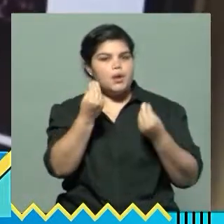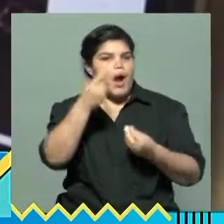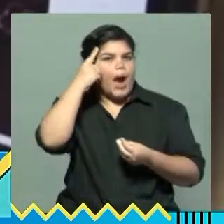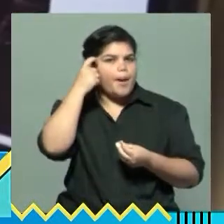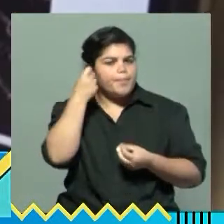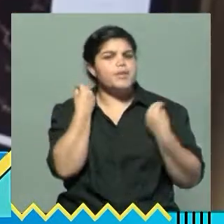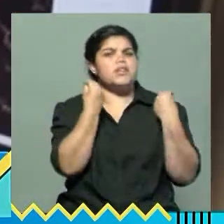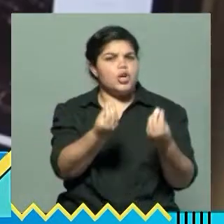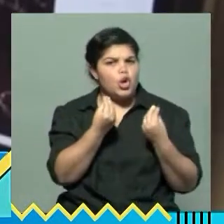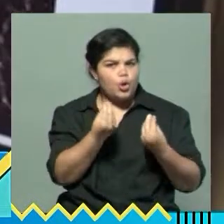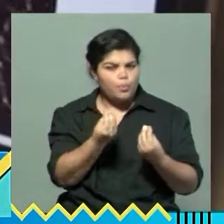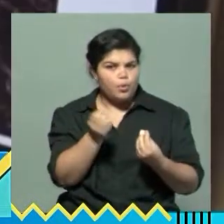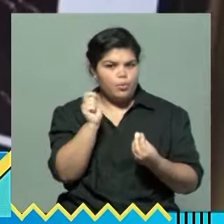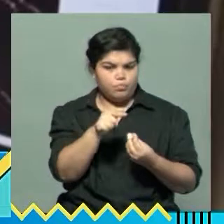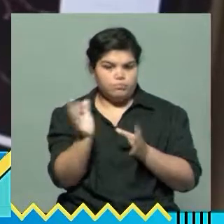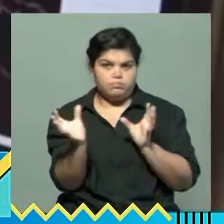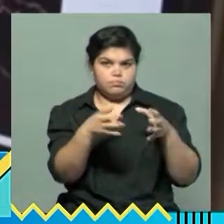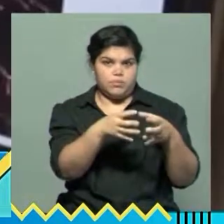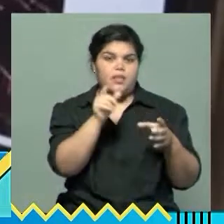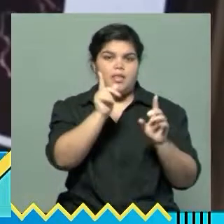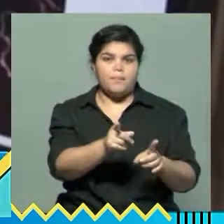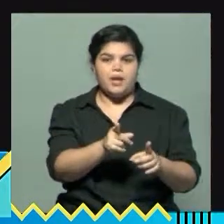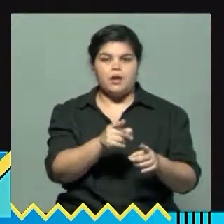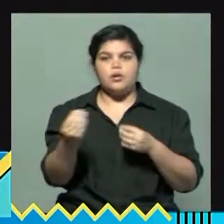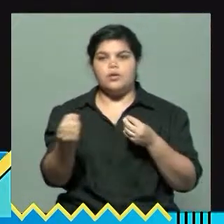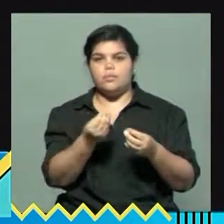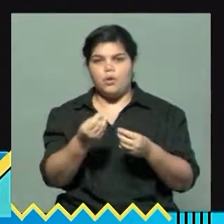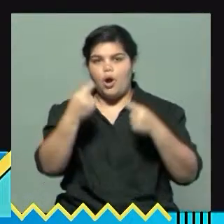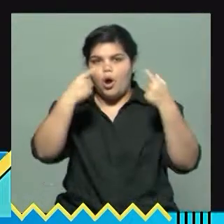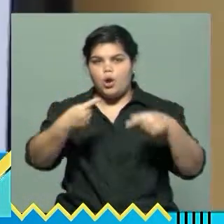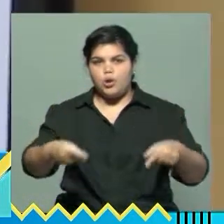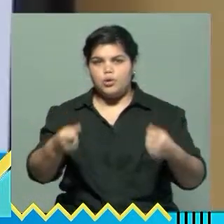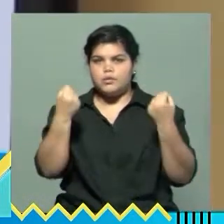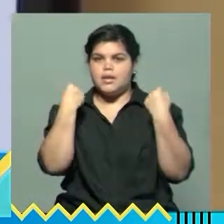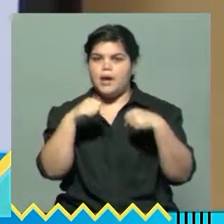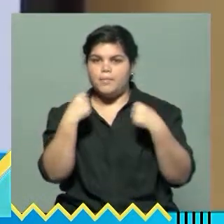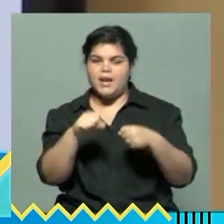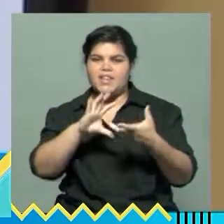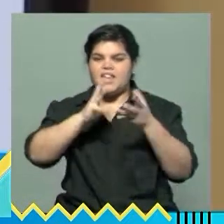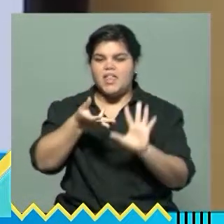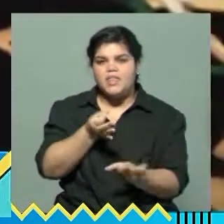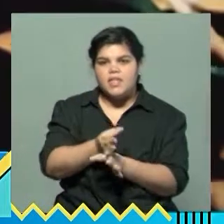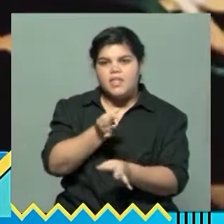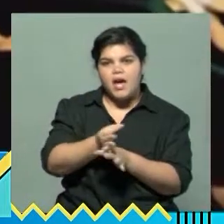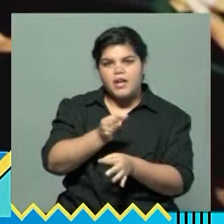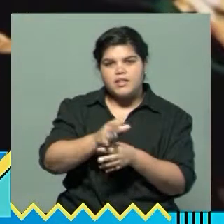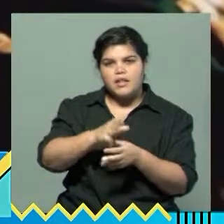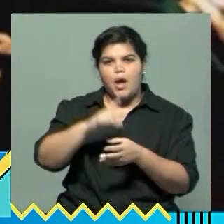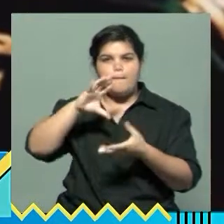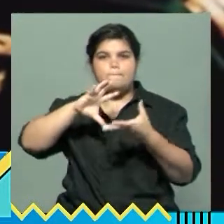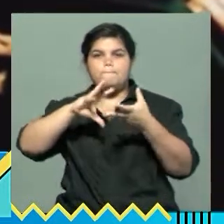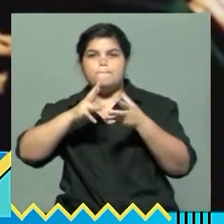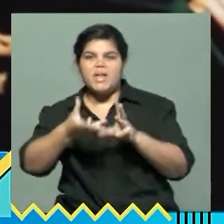y también para sugerir líneas respecto de qué tipo de prácticas didácticas o pedagógicas desde la perspectiva del